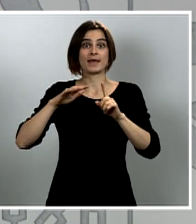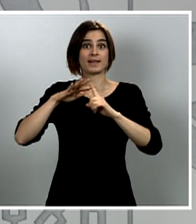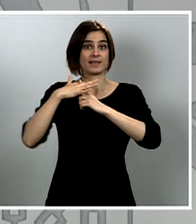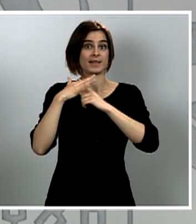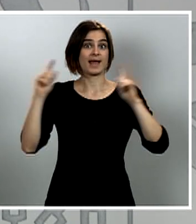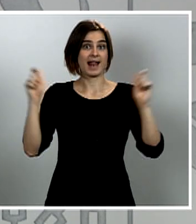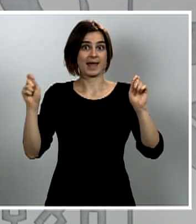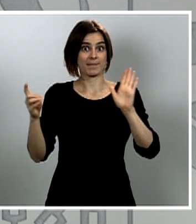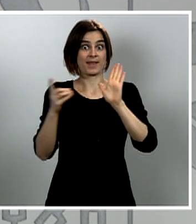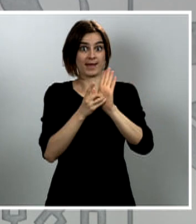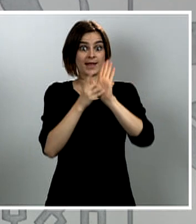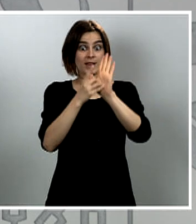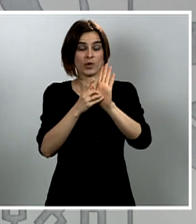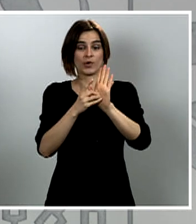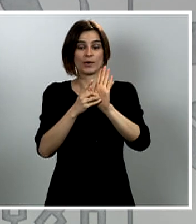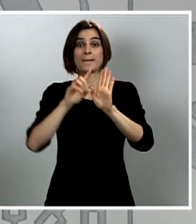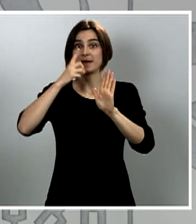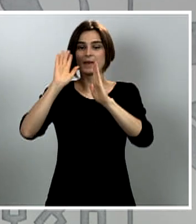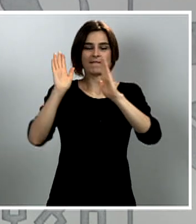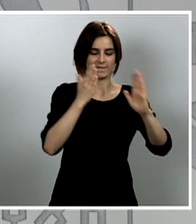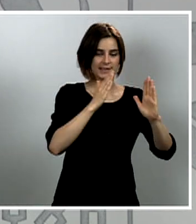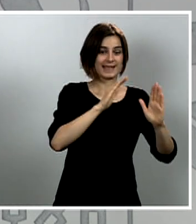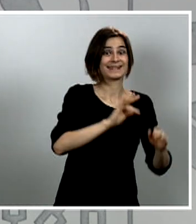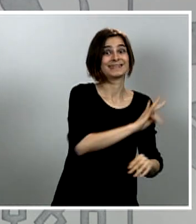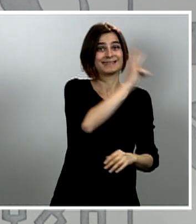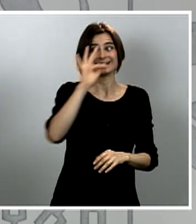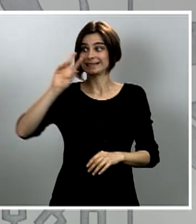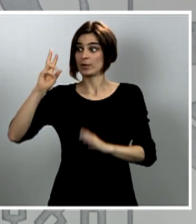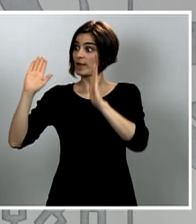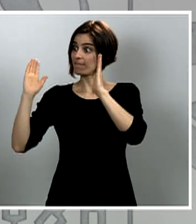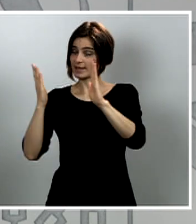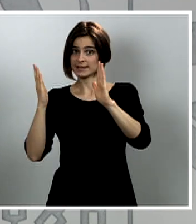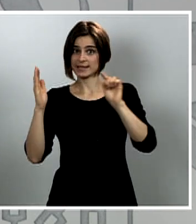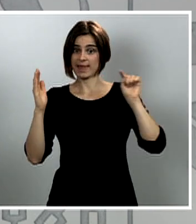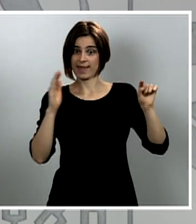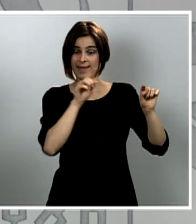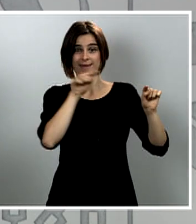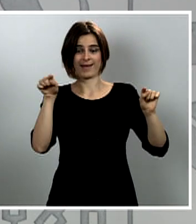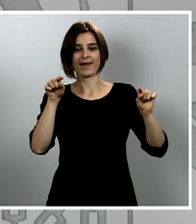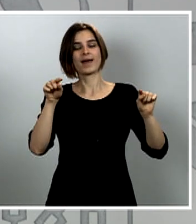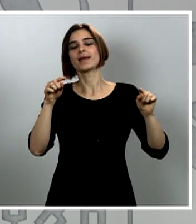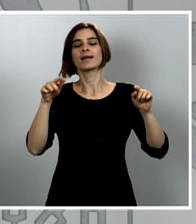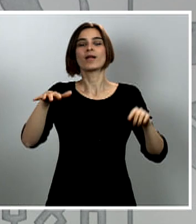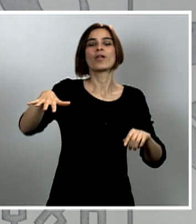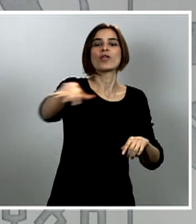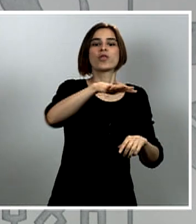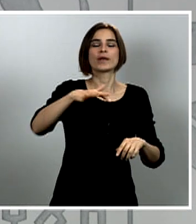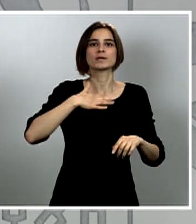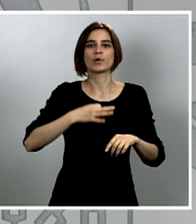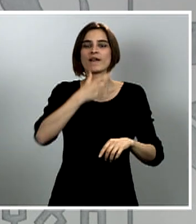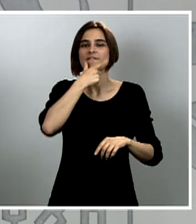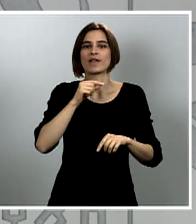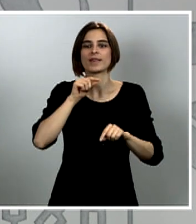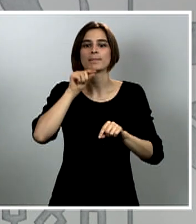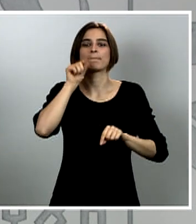segunda fase, se han ido restringiendo los ambientes en los que se podía infectar las personas. Se redujeron durante